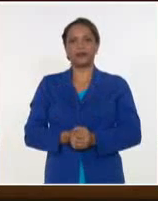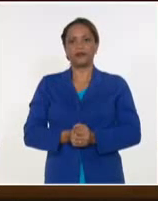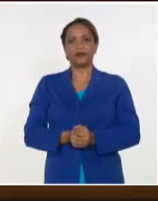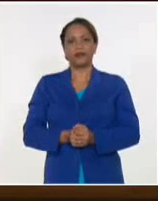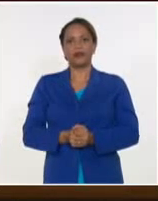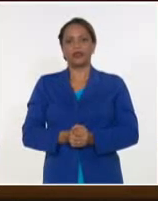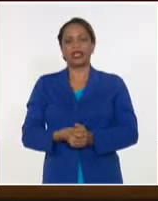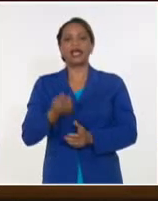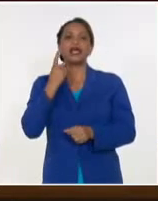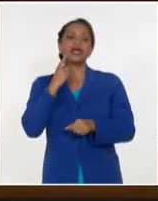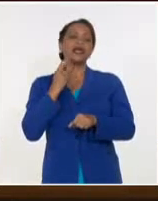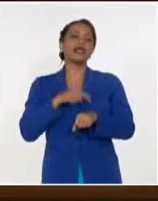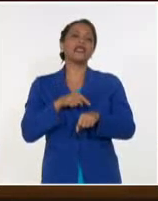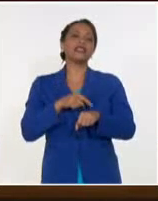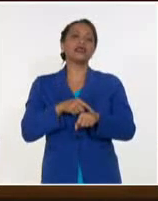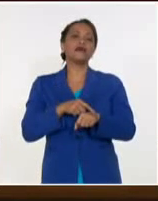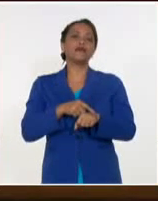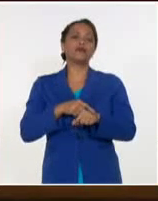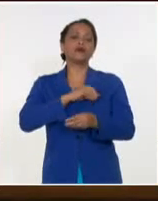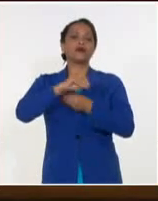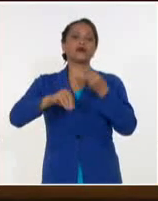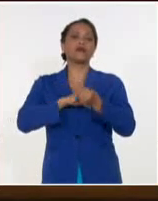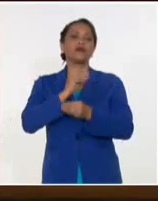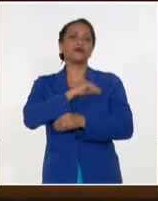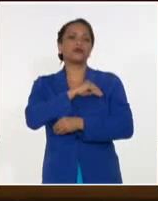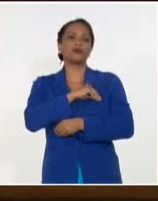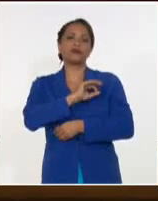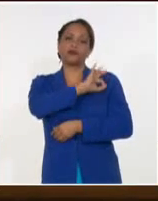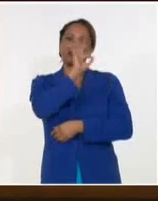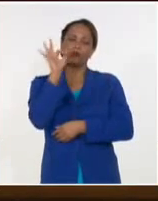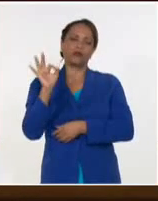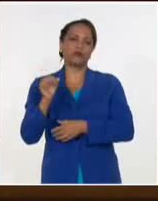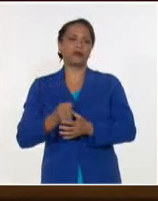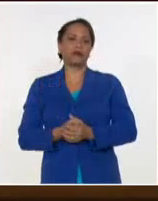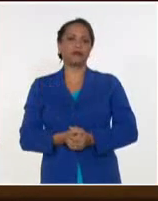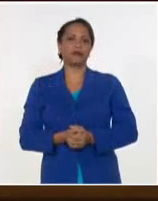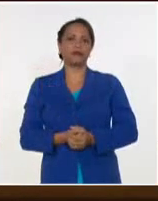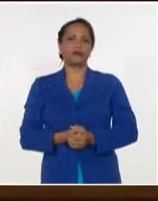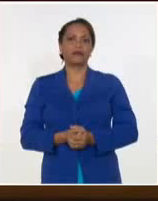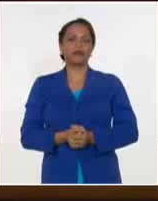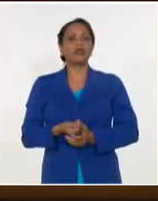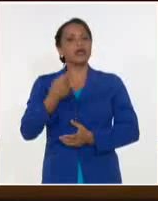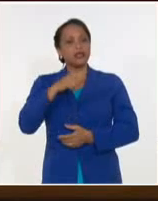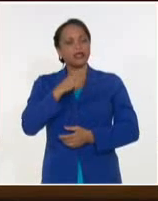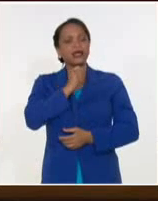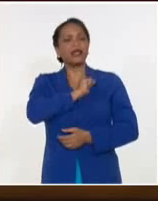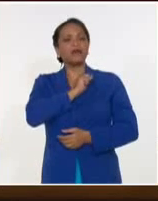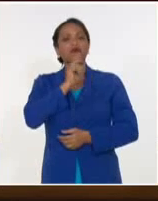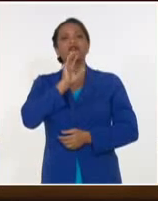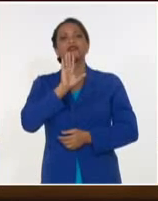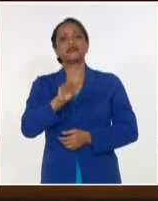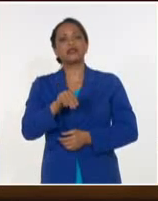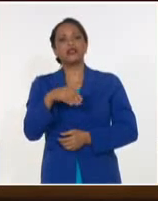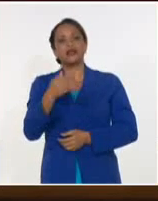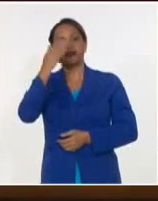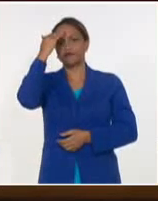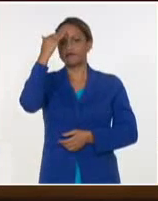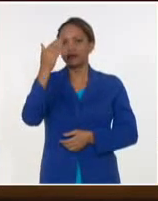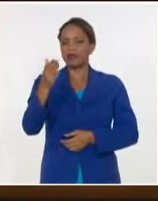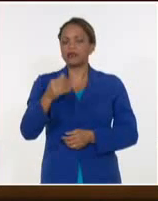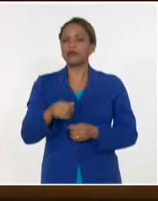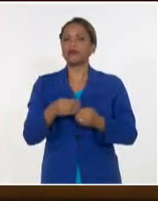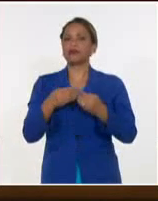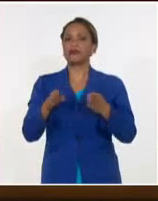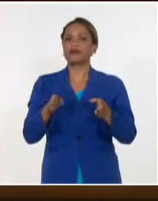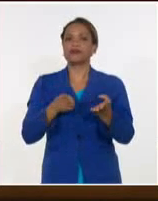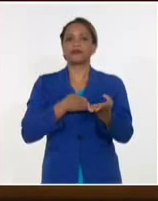del tiempo no han cambiado sus sentimientos. A ellos debemos decirle gracias por abrir el camino,